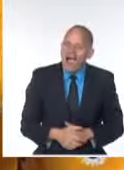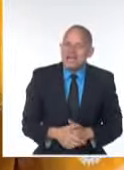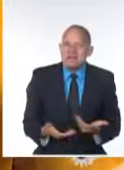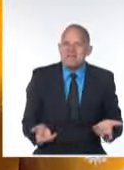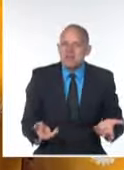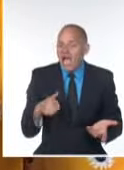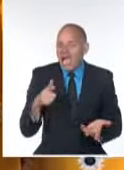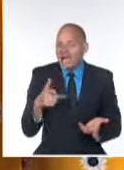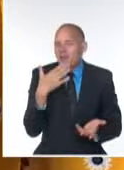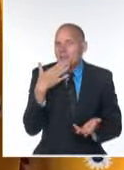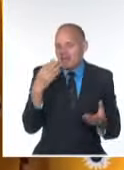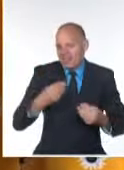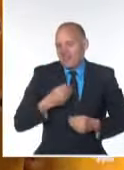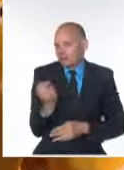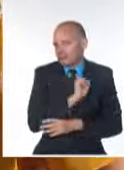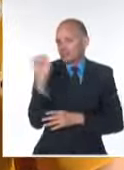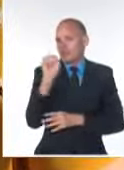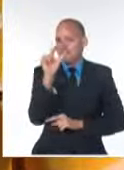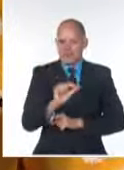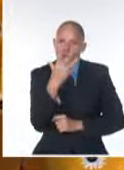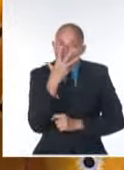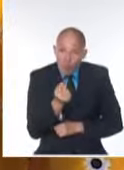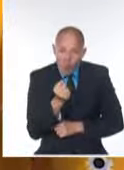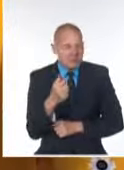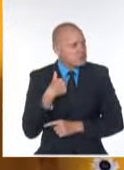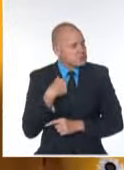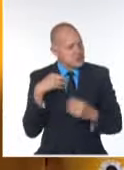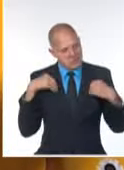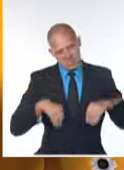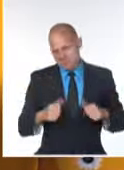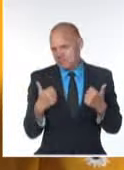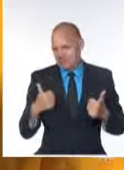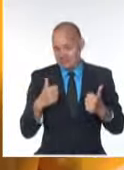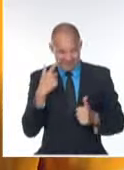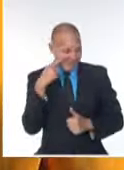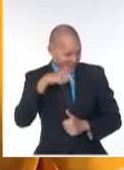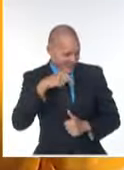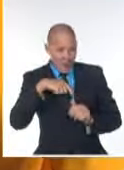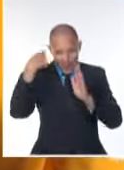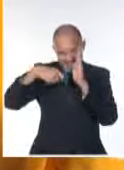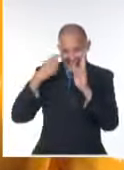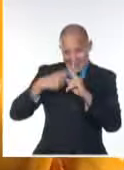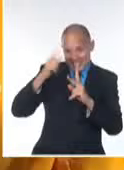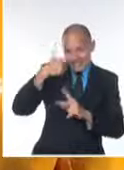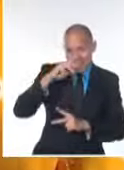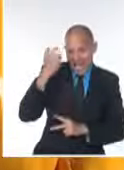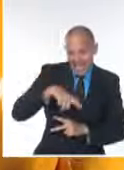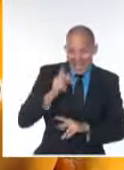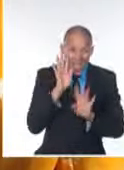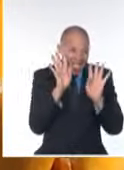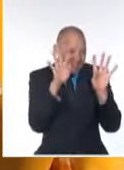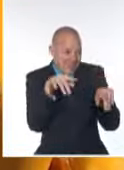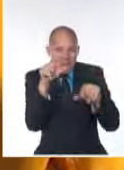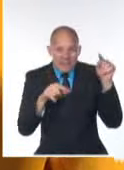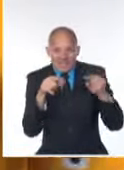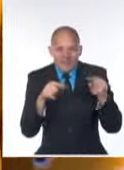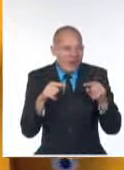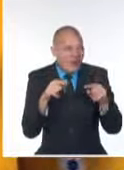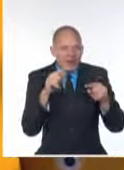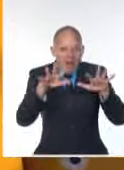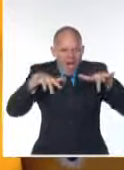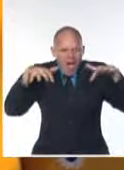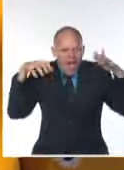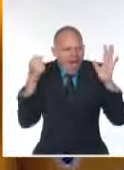mayor premio, saber que las personas lo reciben así, y hoy aquí en el Yara lo hemos visto, o sea, ver el capítulo con las personas reaccionando así en el